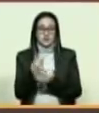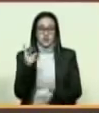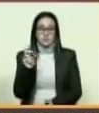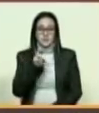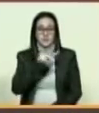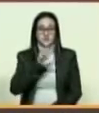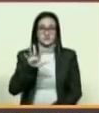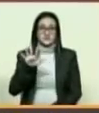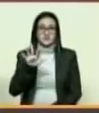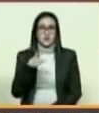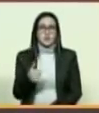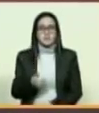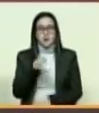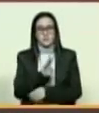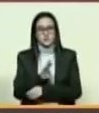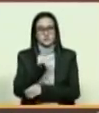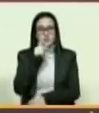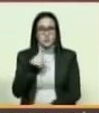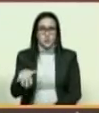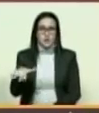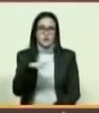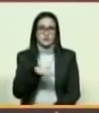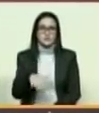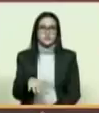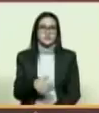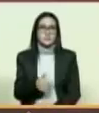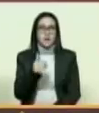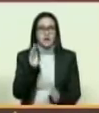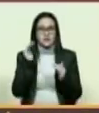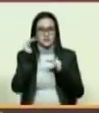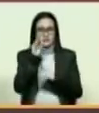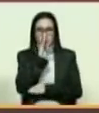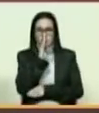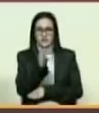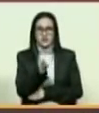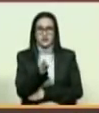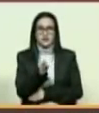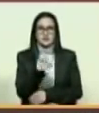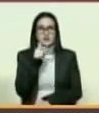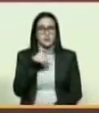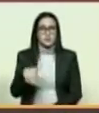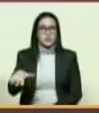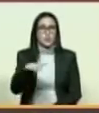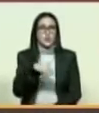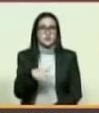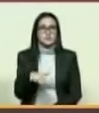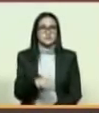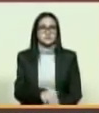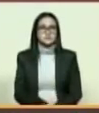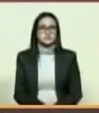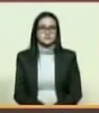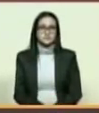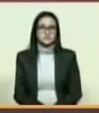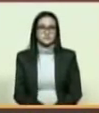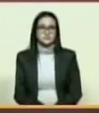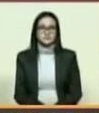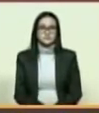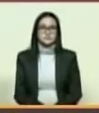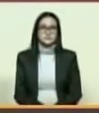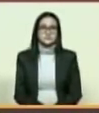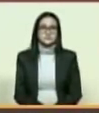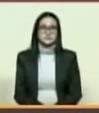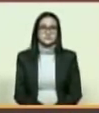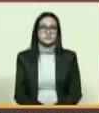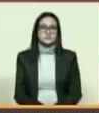2018-2025, más protección al pueblo, más atención directa al pueblo. Se pierde de vista las aplicaciones